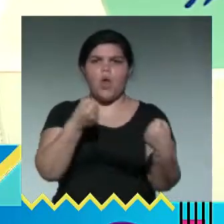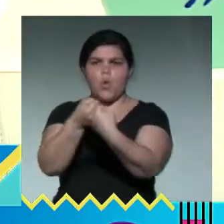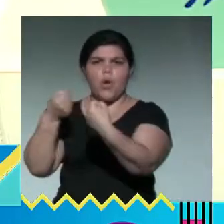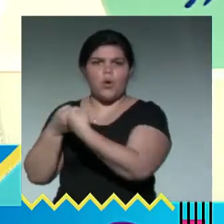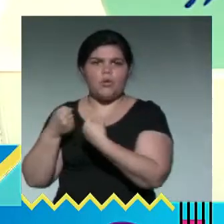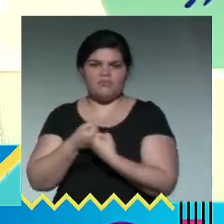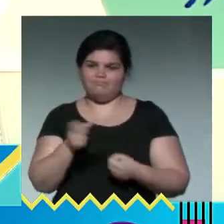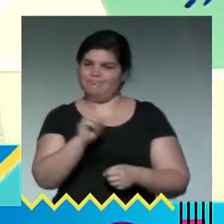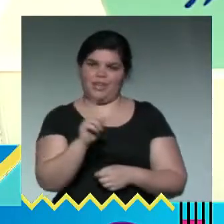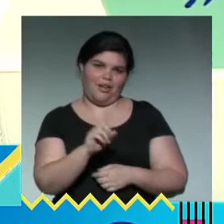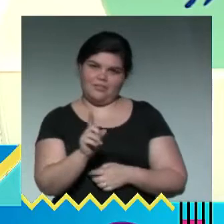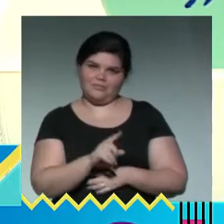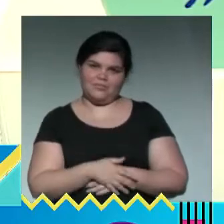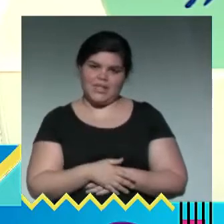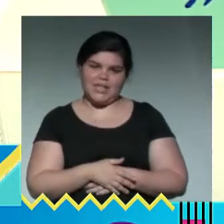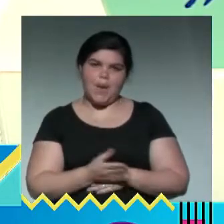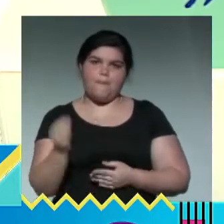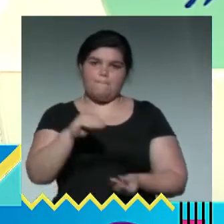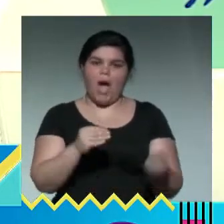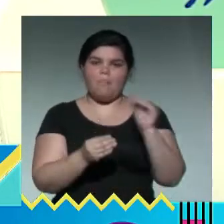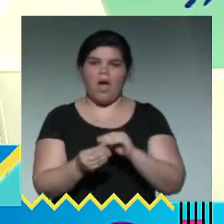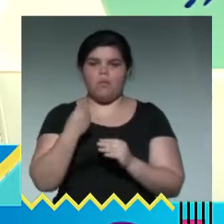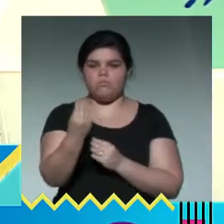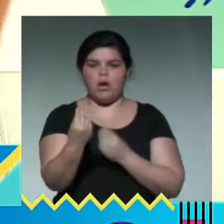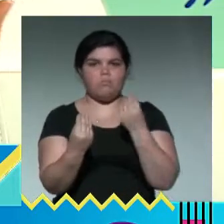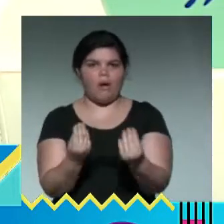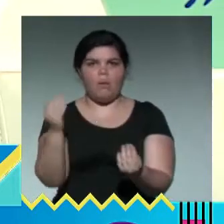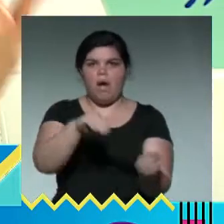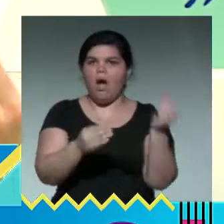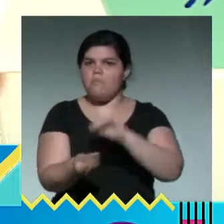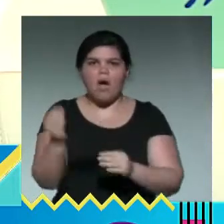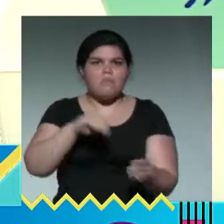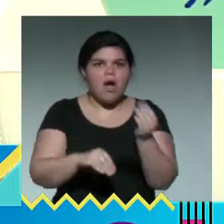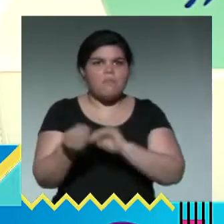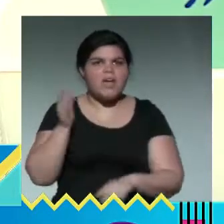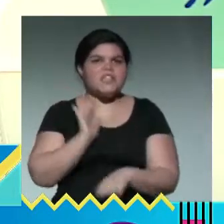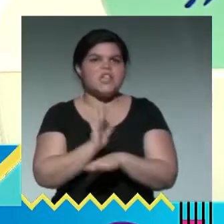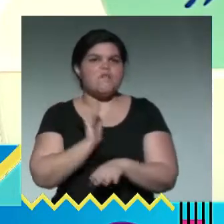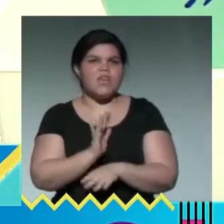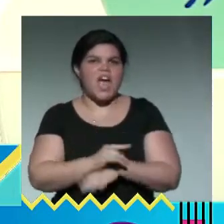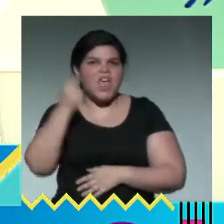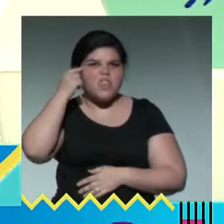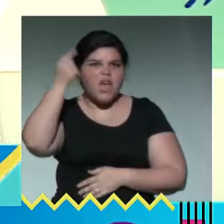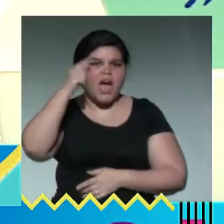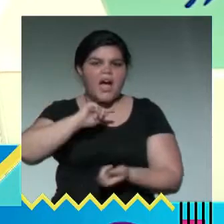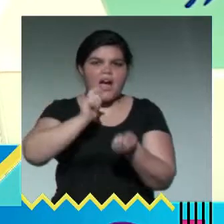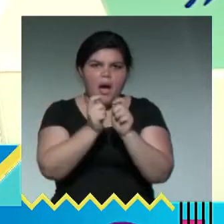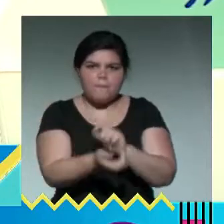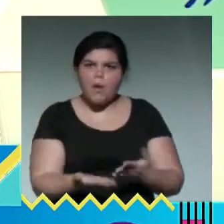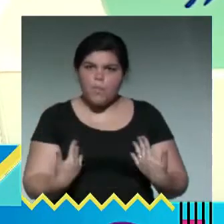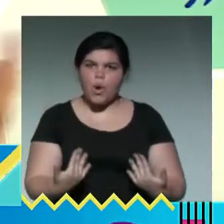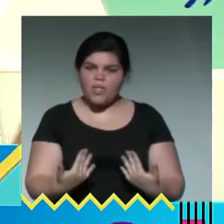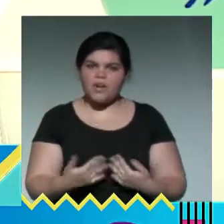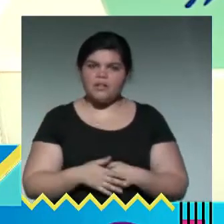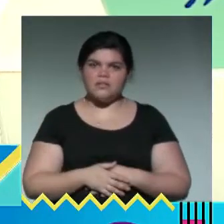momentos. Claro que uno no está de acuerdo con todos los momentos. La ideología, las ideas no permanecen inalterables en el tiempo,